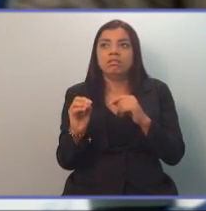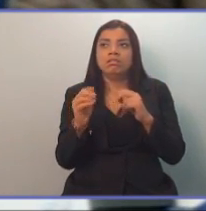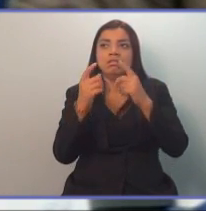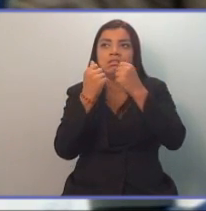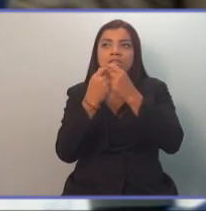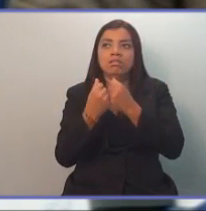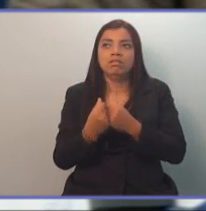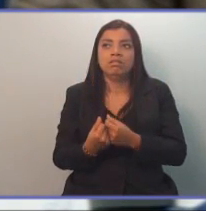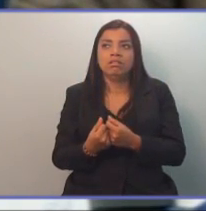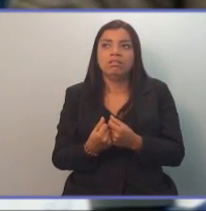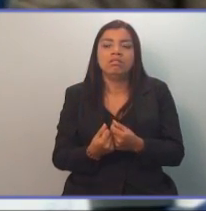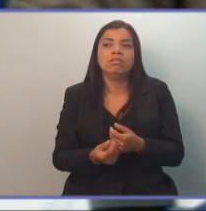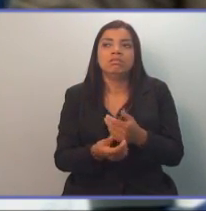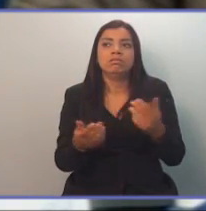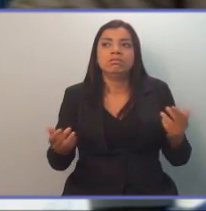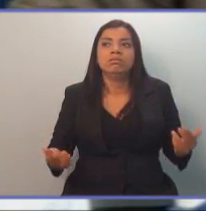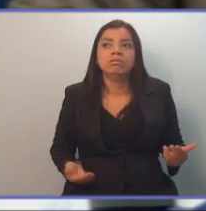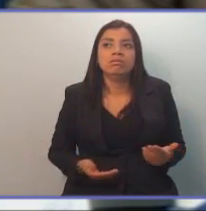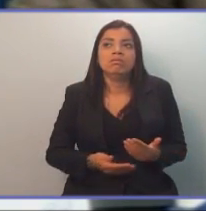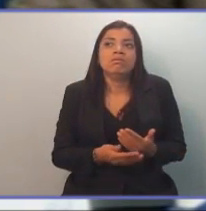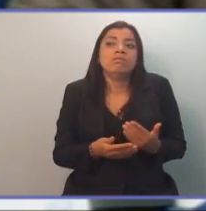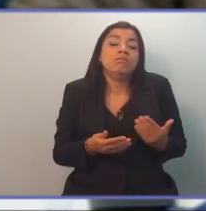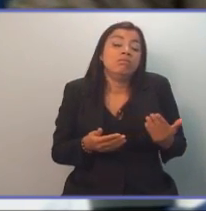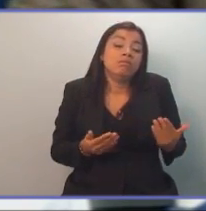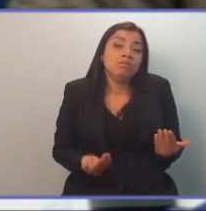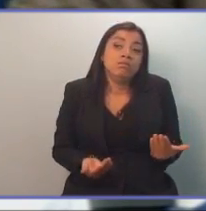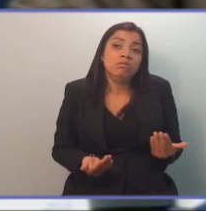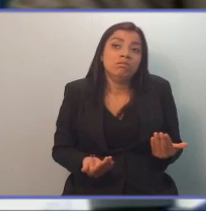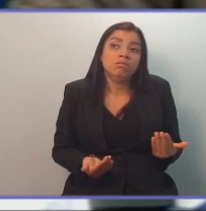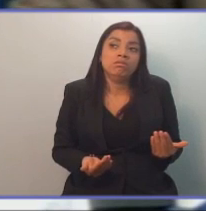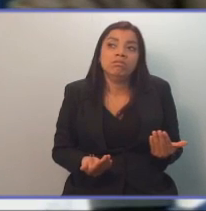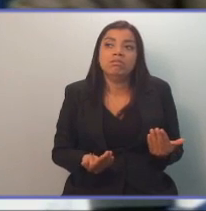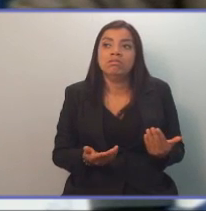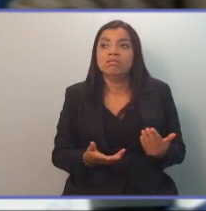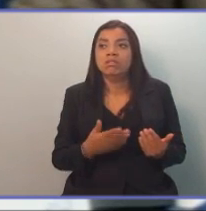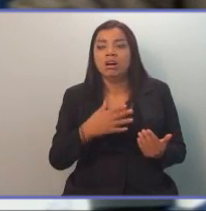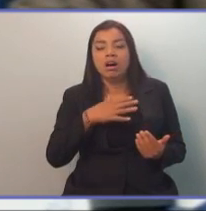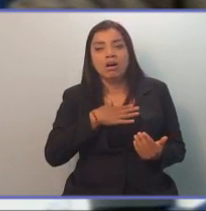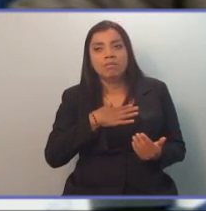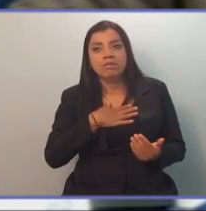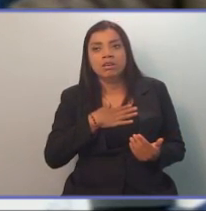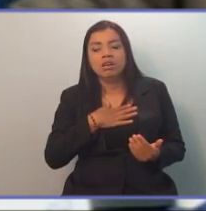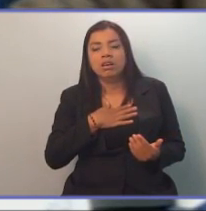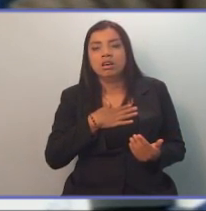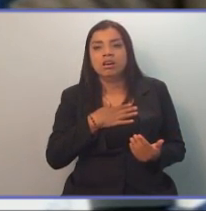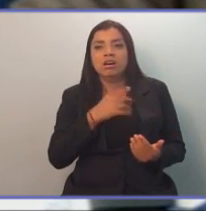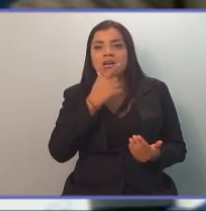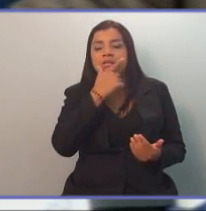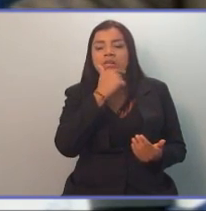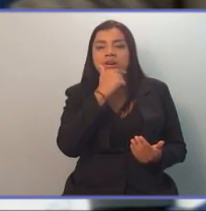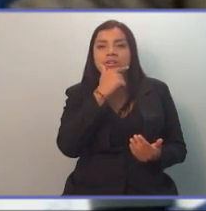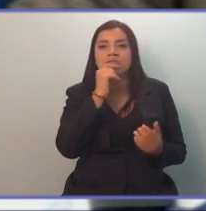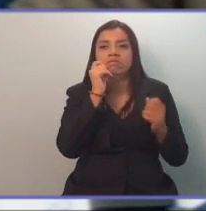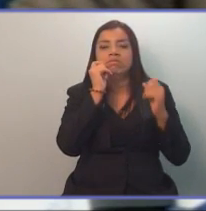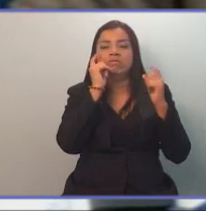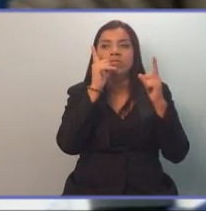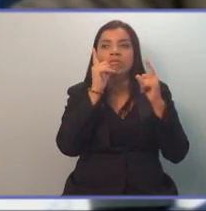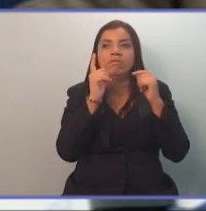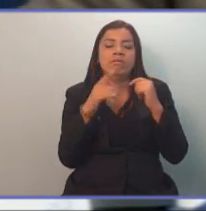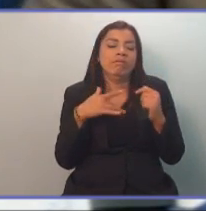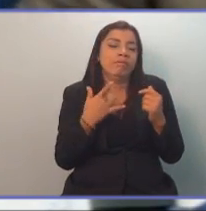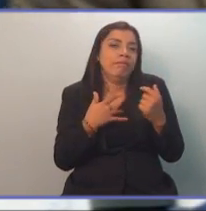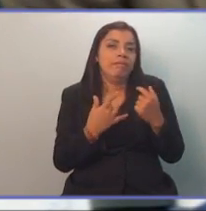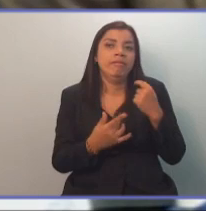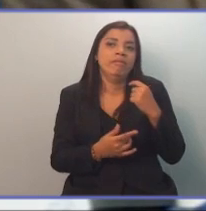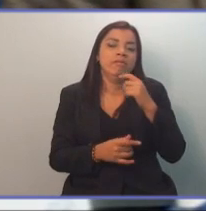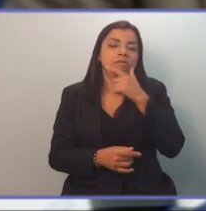presupuesto, ¿verdad?, para el órgano. Pero donde a mí me causó una impresión y hice